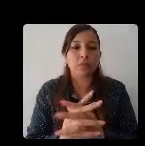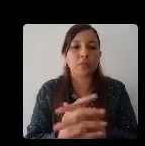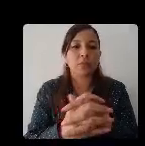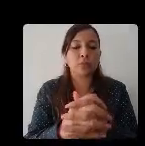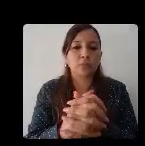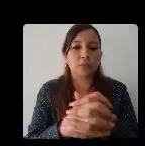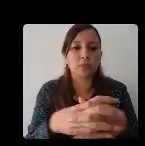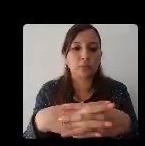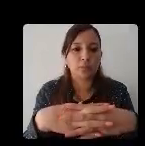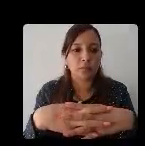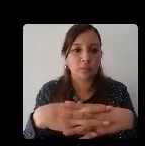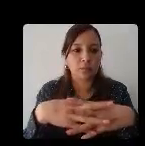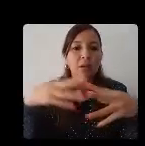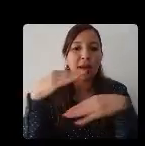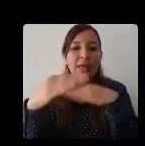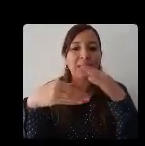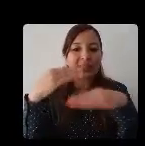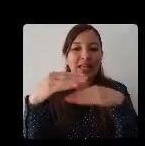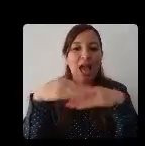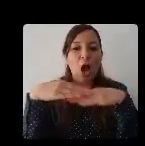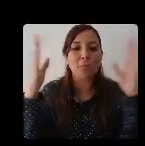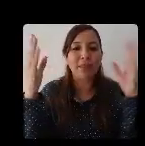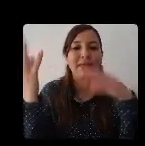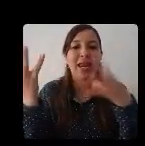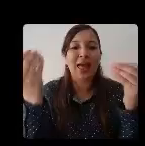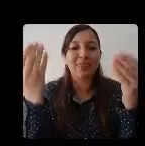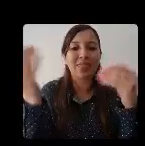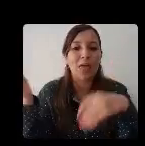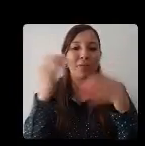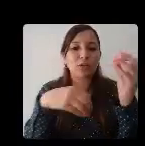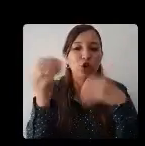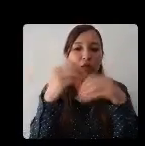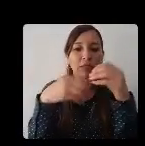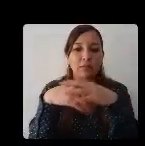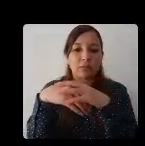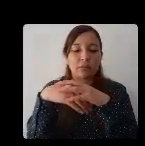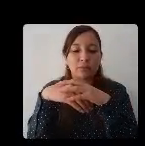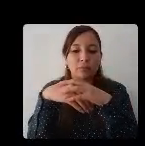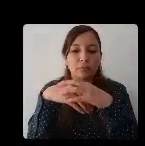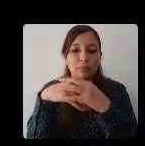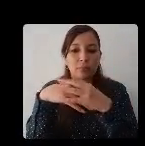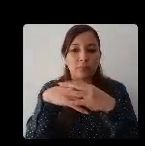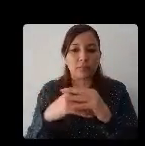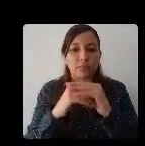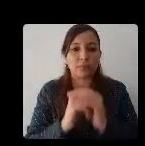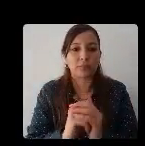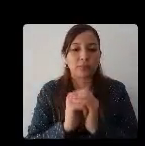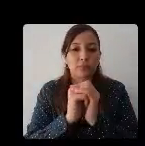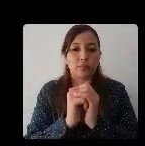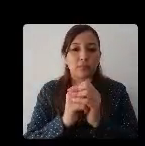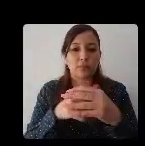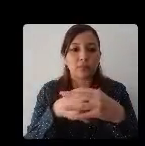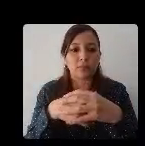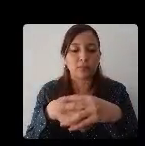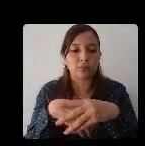como estamos empezando de cero y así tenemos que estar, ¿no? Preparados y seguir luchando para más adelante.